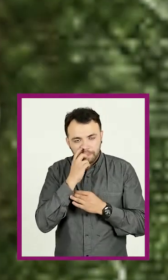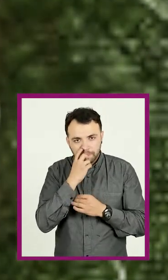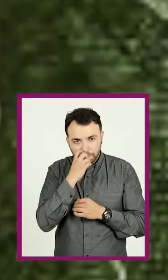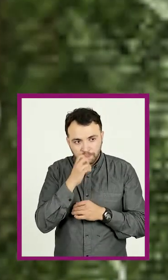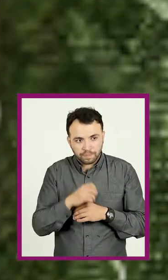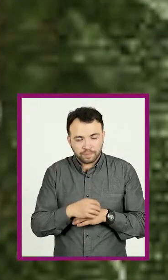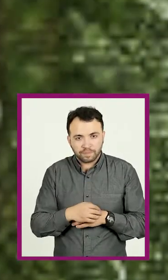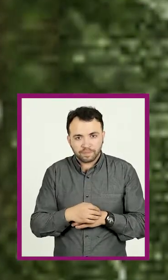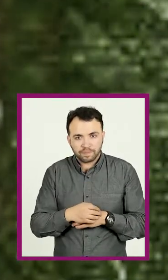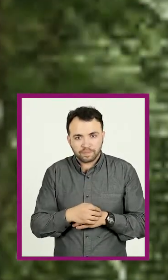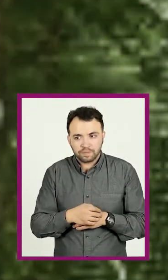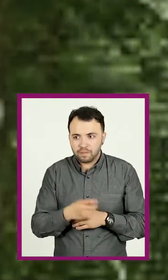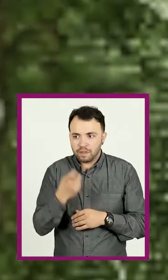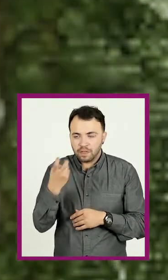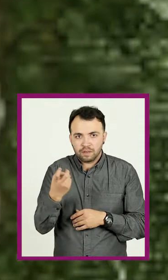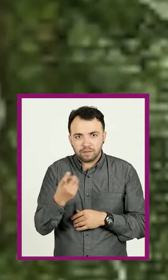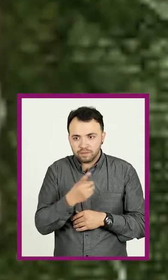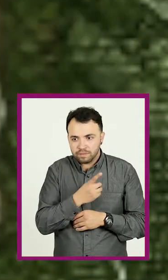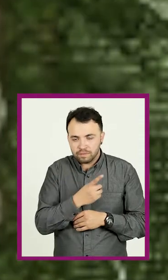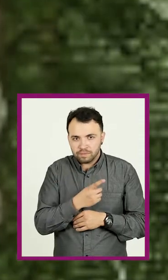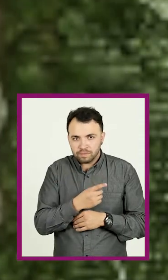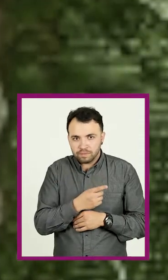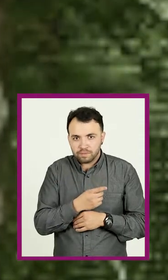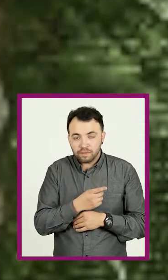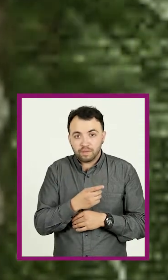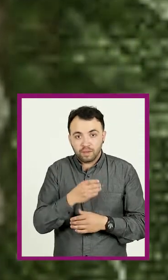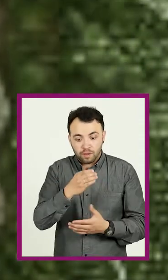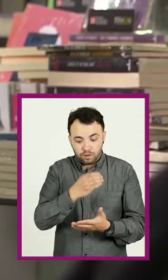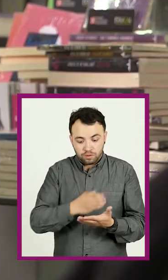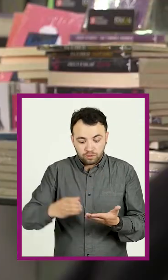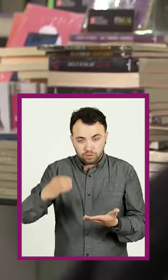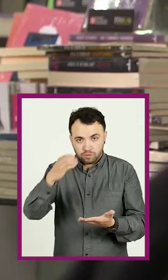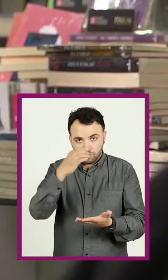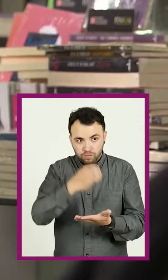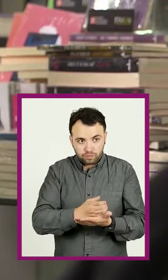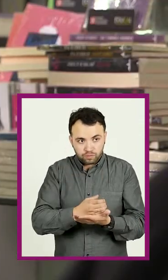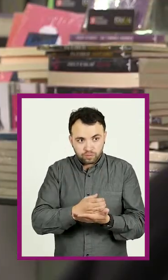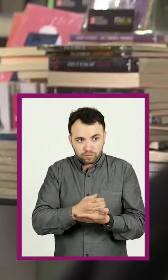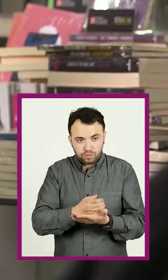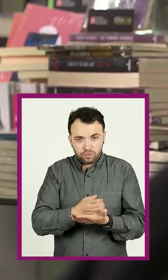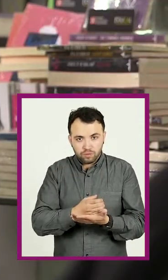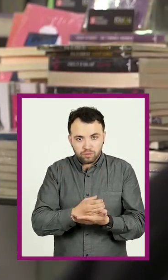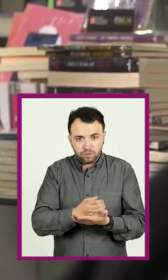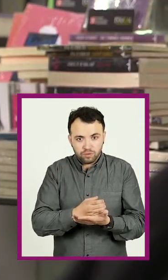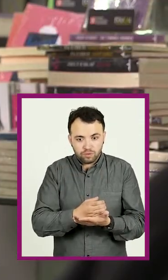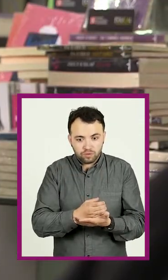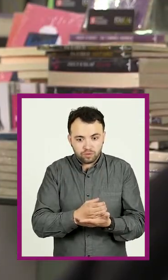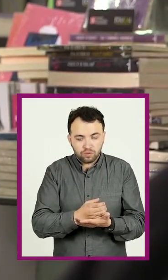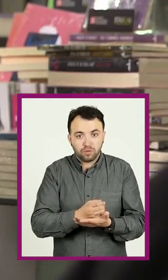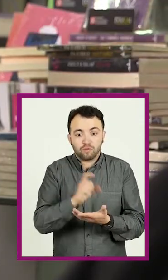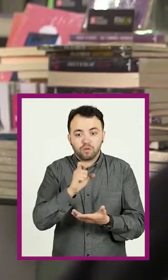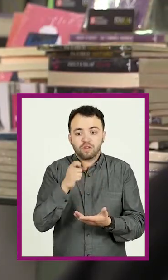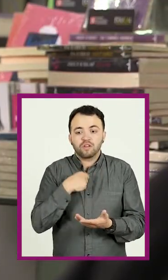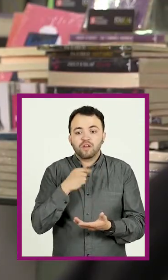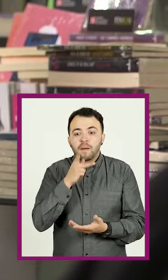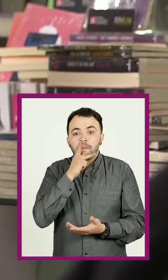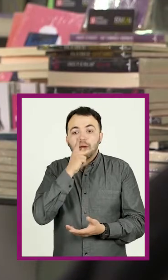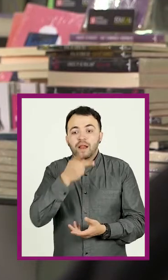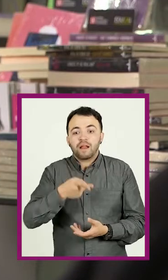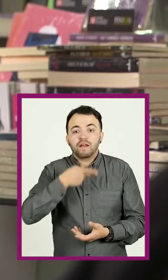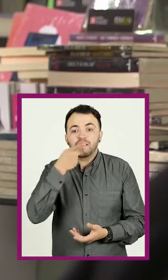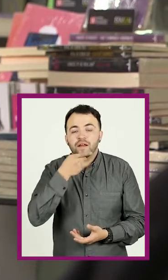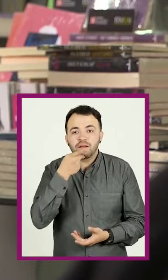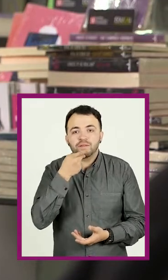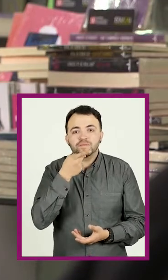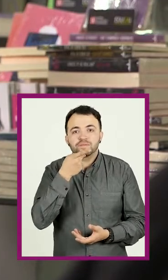Sócrates. La ciudad que hemos trazado de palabra jamás verá la luz del sol, porque es imposible que quien gobierne